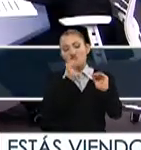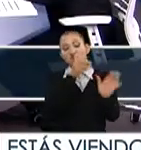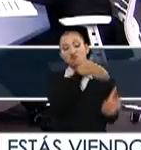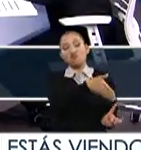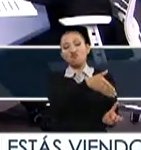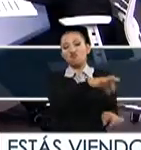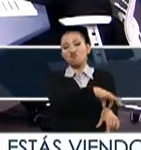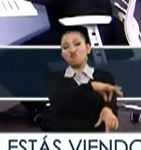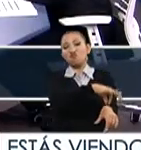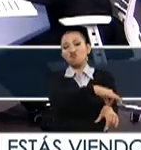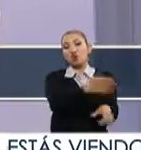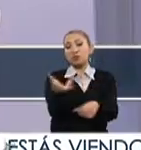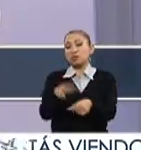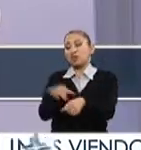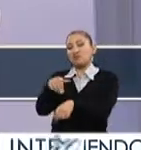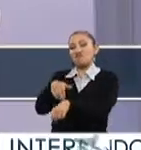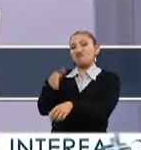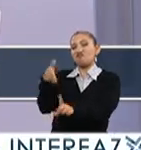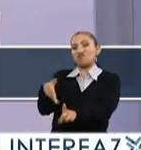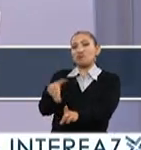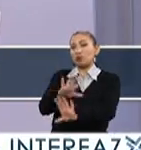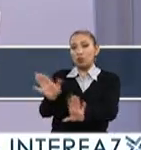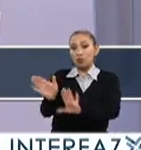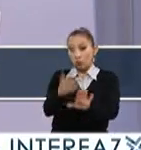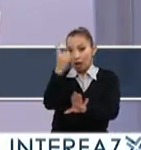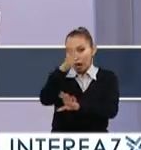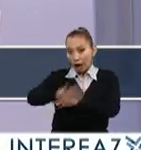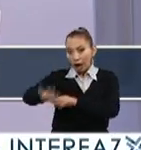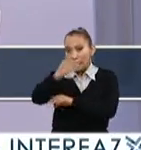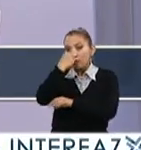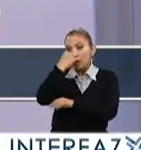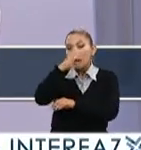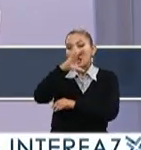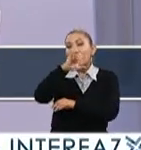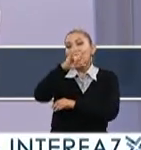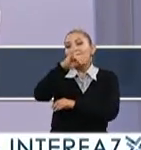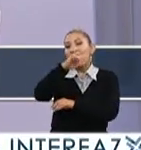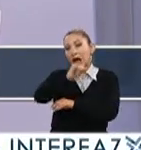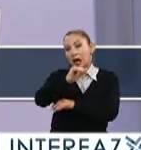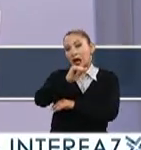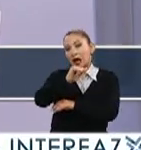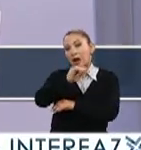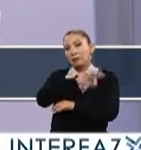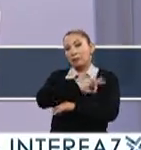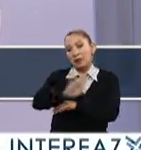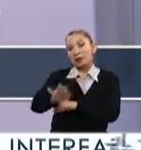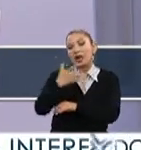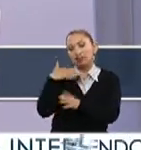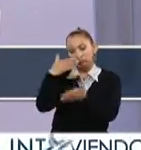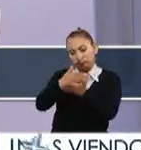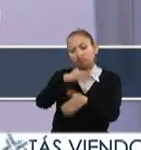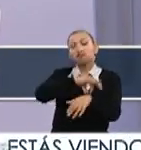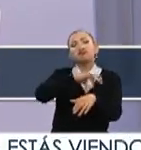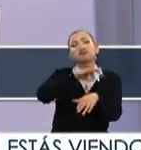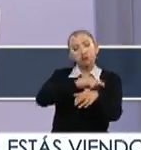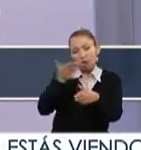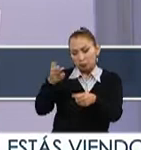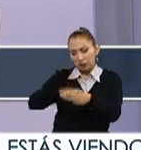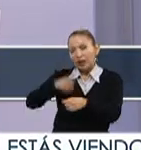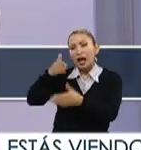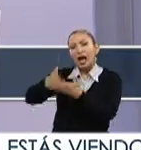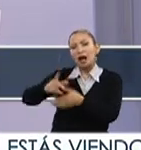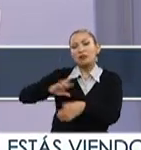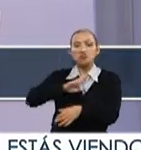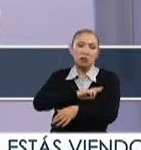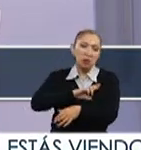de consultorio, ¿no? O hospitales. Sí. Una de las áreas es la nutrición clínica, en el cual puede ser sí consultorio, sí hospital, tanto